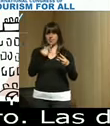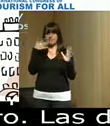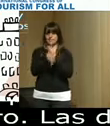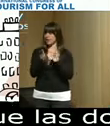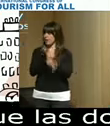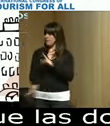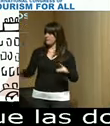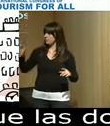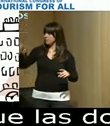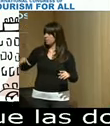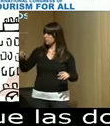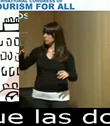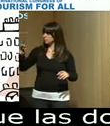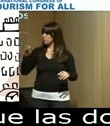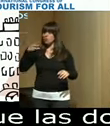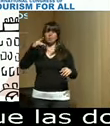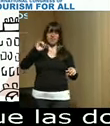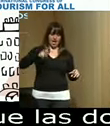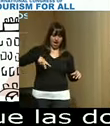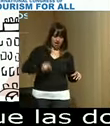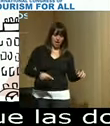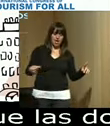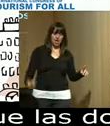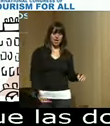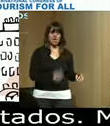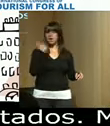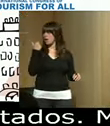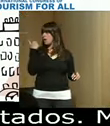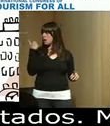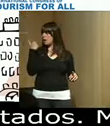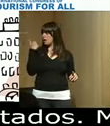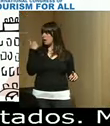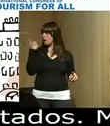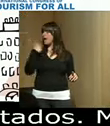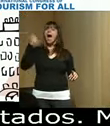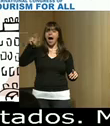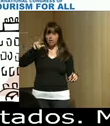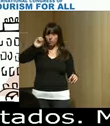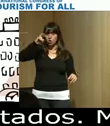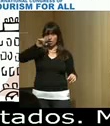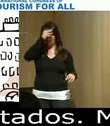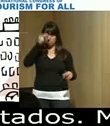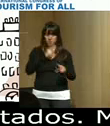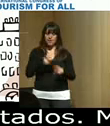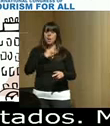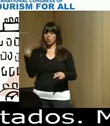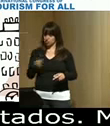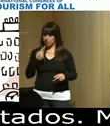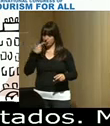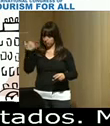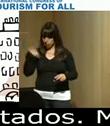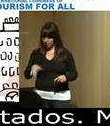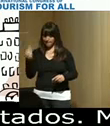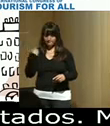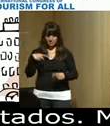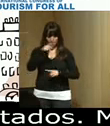dicho Francisco, la ha dicho Diana y la ha dicho el anterior ponente, no me acuerdo de su nombre, Aurora. El problema sobre todo